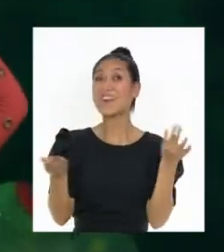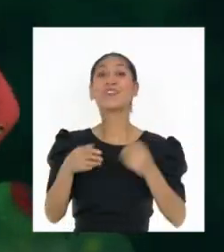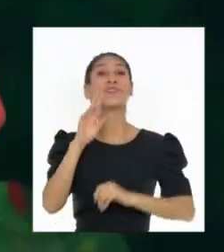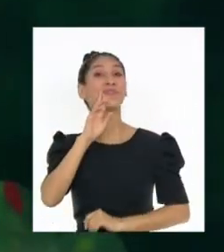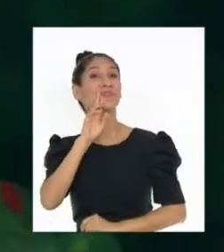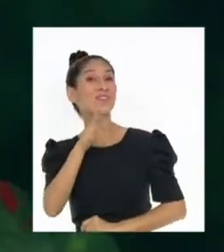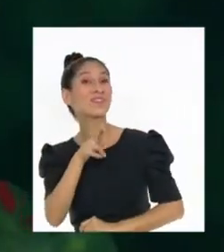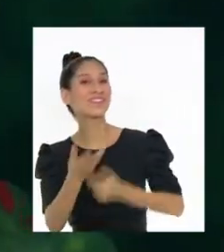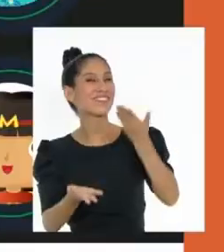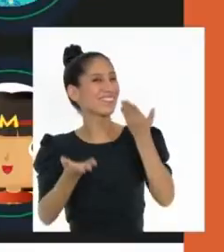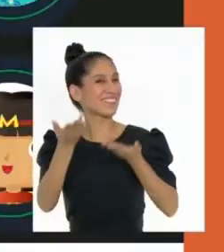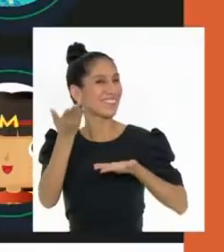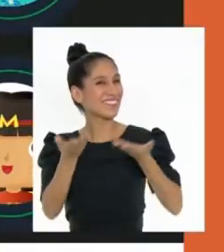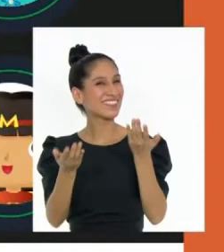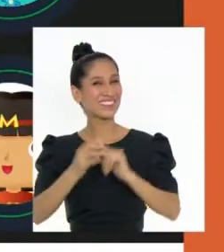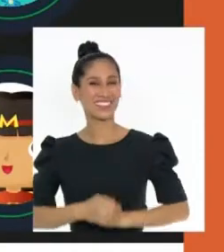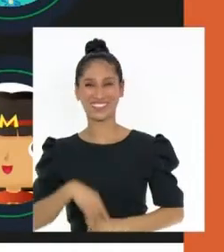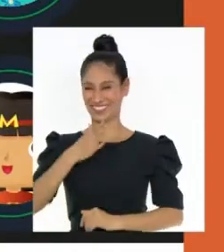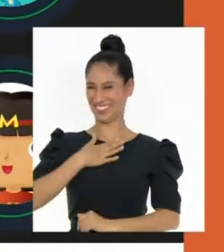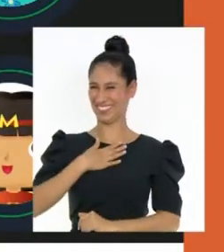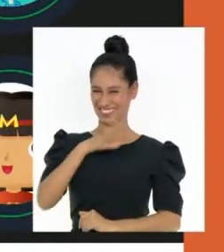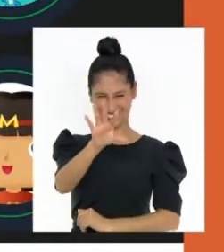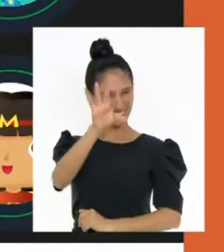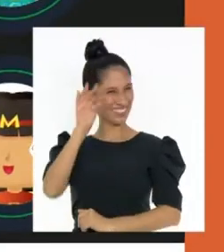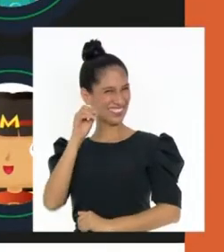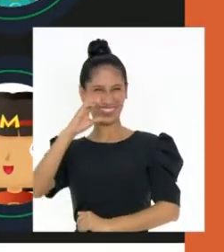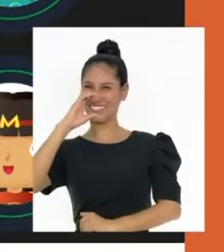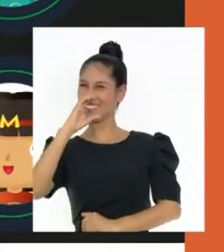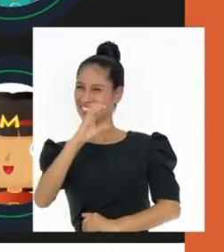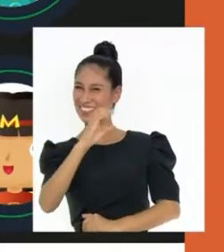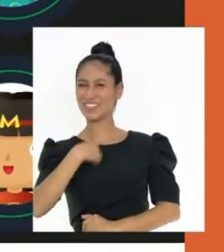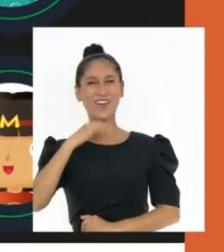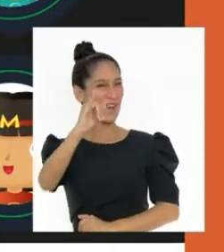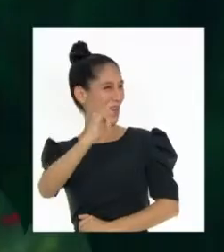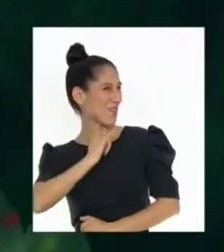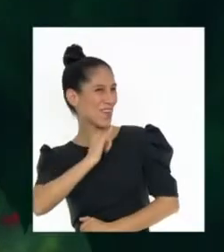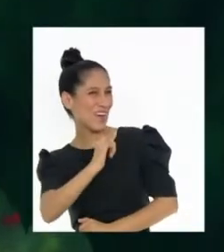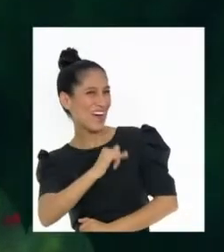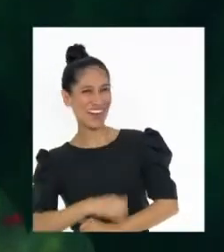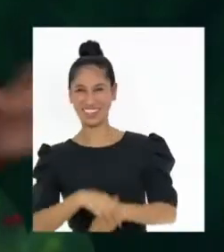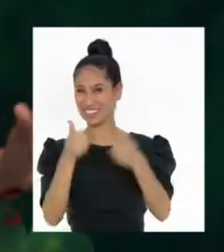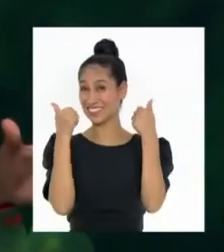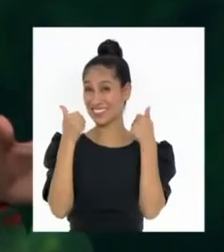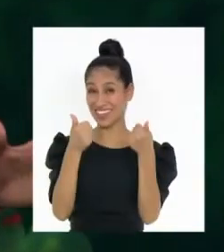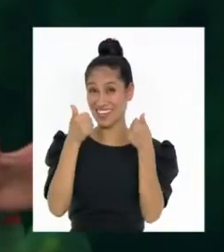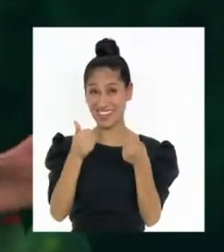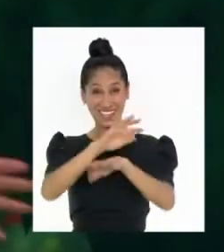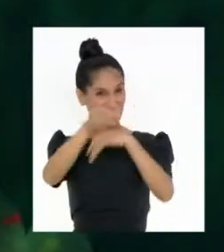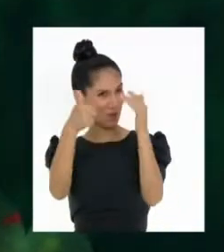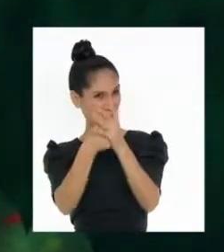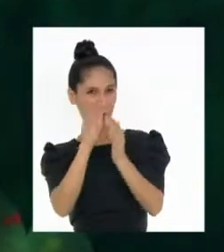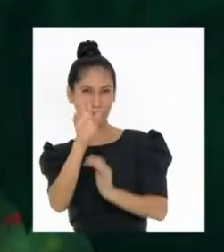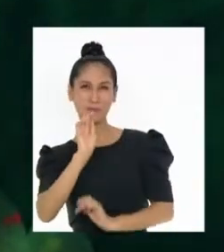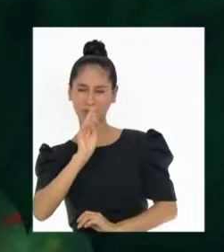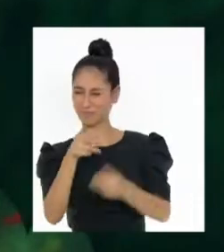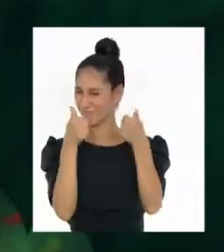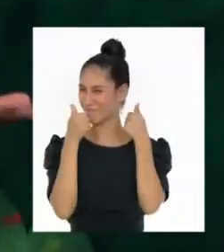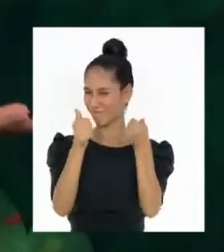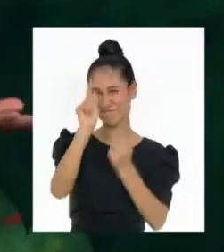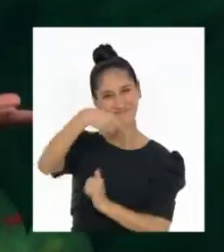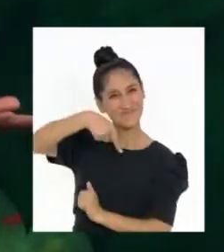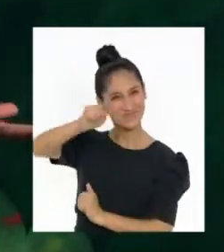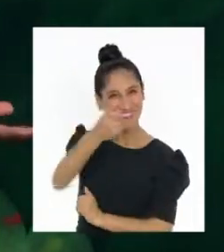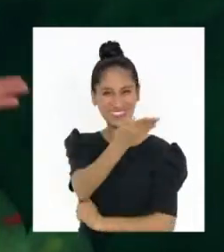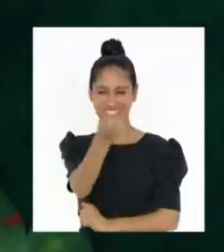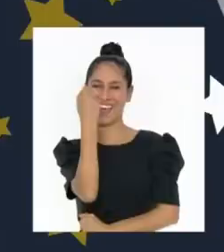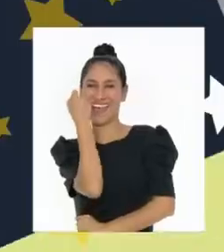¿Cuáles son sus respuestas? ¡Yo elijo la C! ¡Yo también! ¡Genial! ¡Todos acertaron! Veo que han entendido